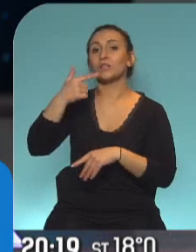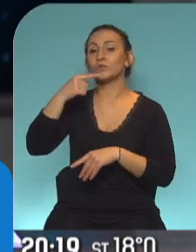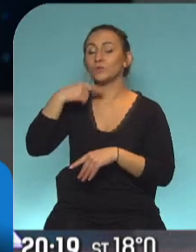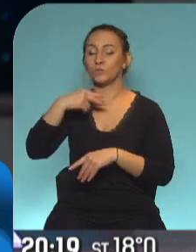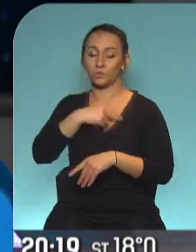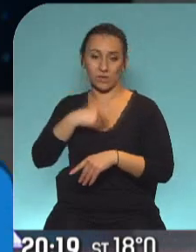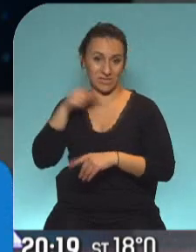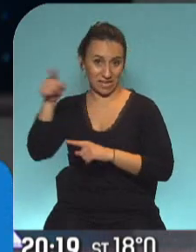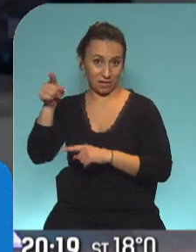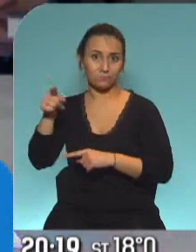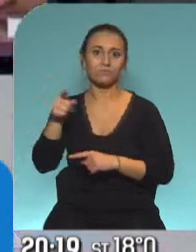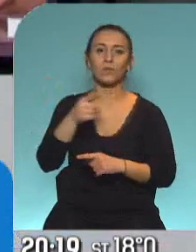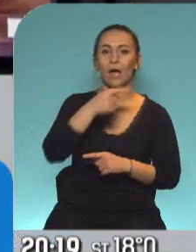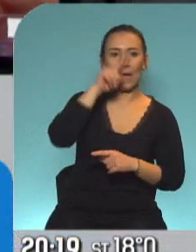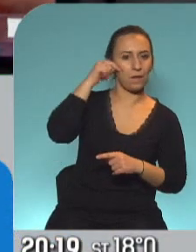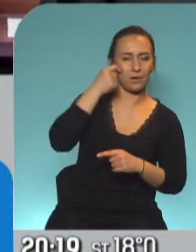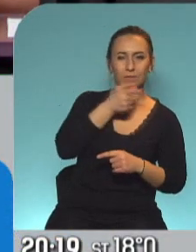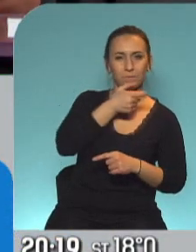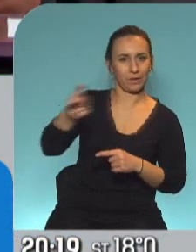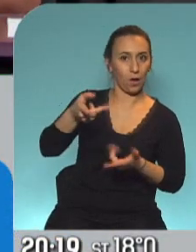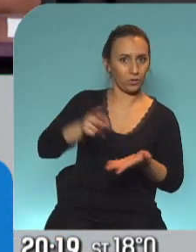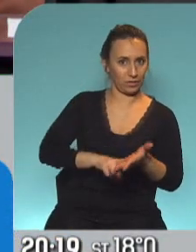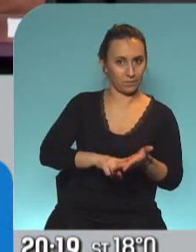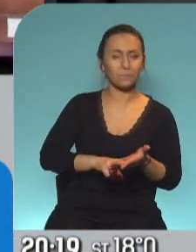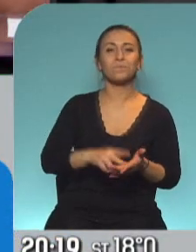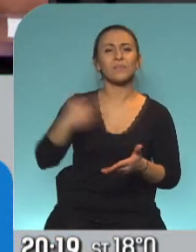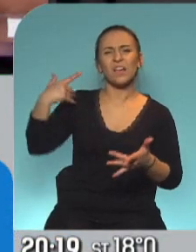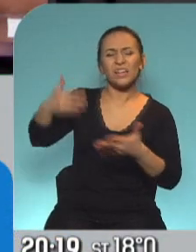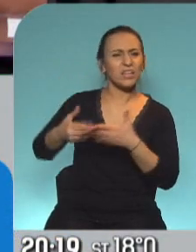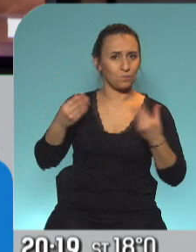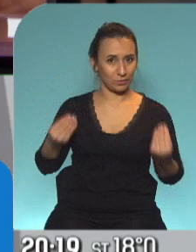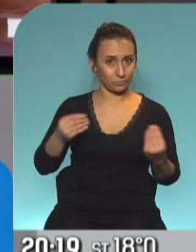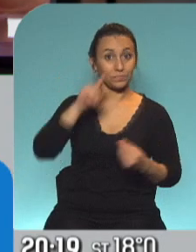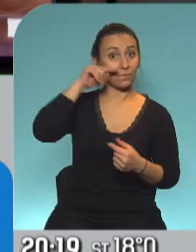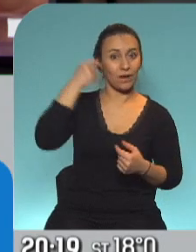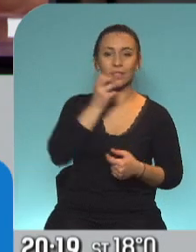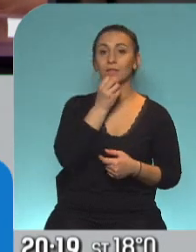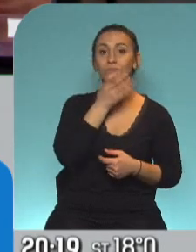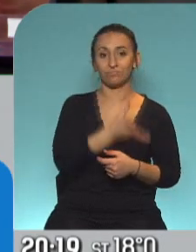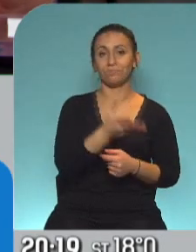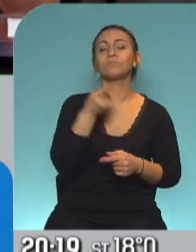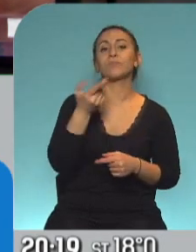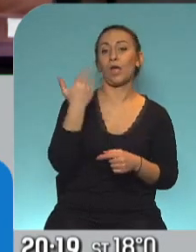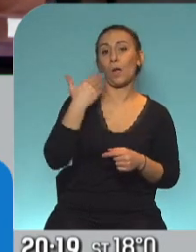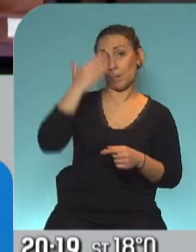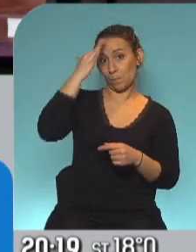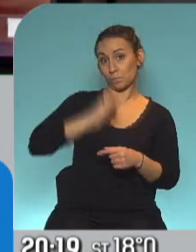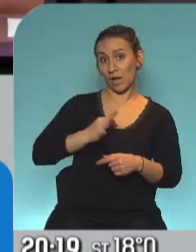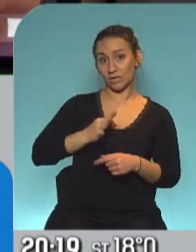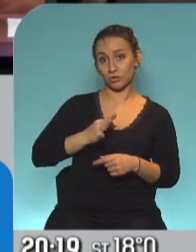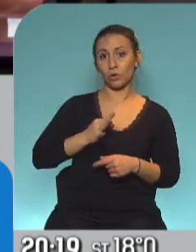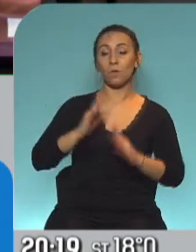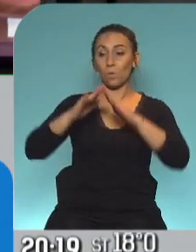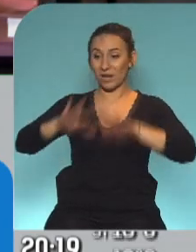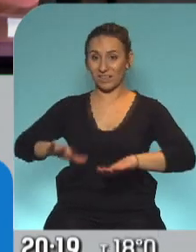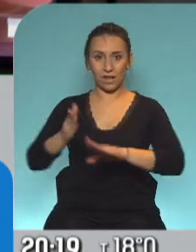Mauricio Macri. Recordemos lo que pasó en los últimos días. Alberto Fernández revela que en marzo, antes de decretar la cuarentena, recibe